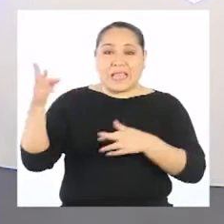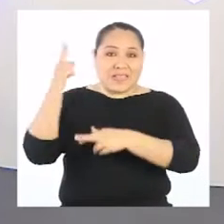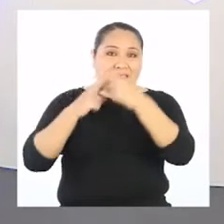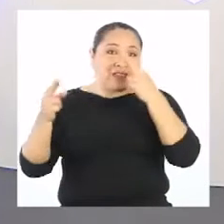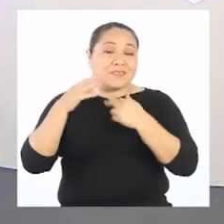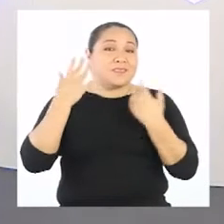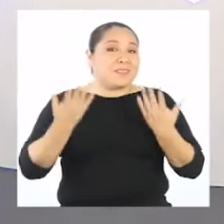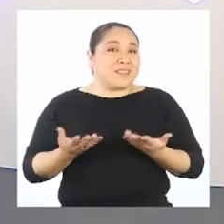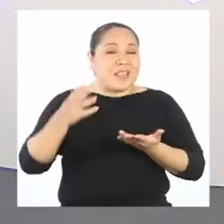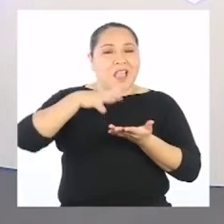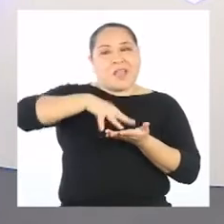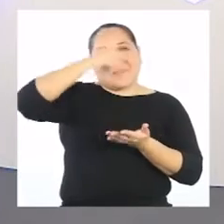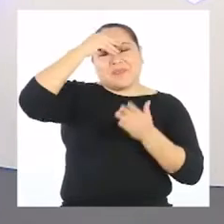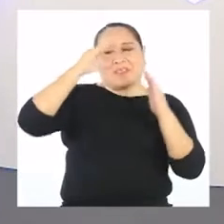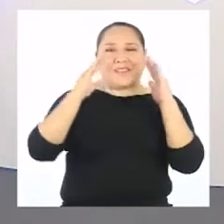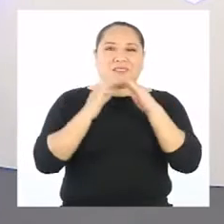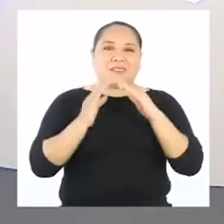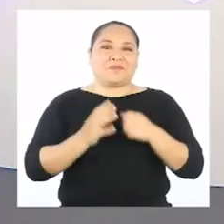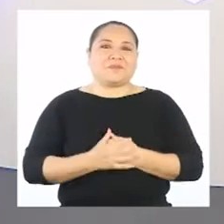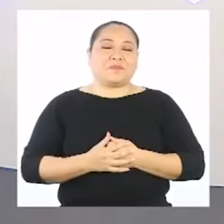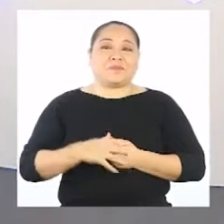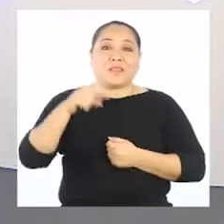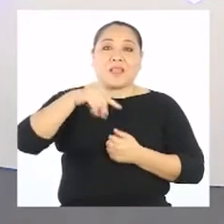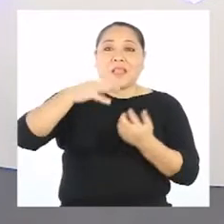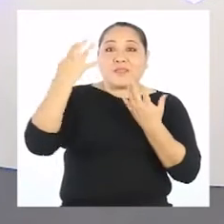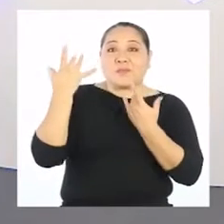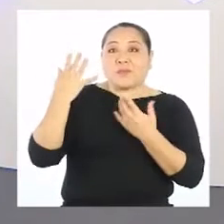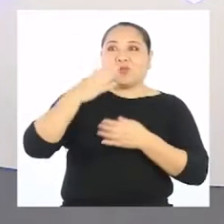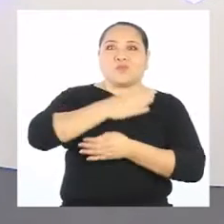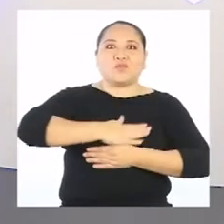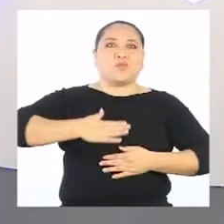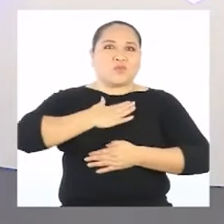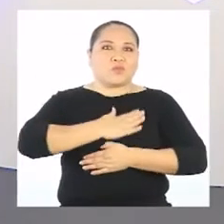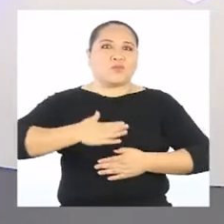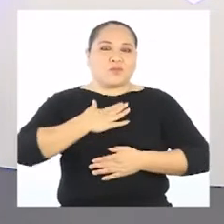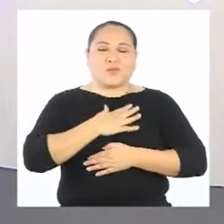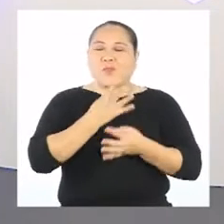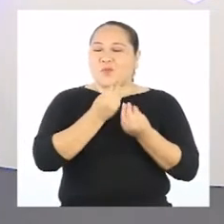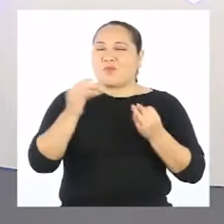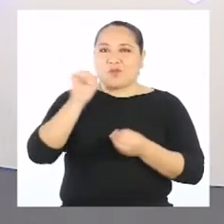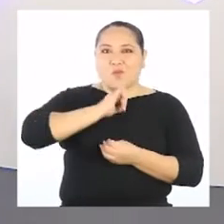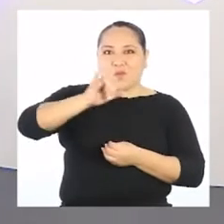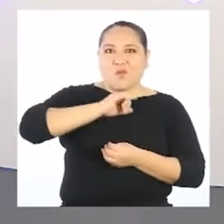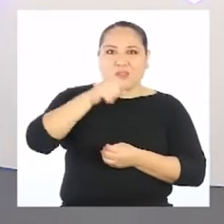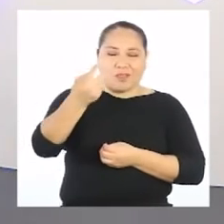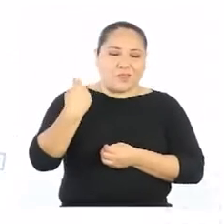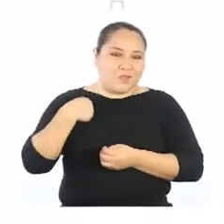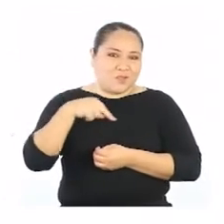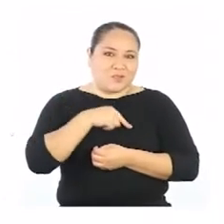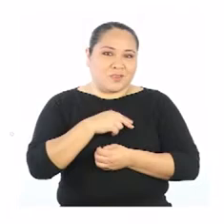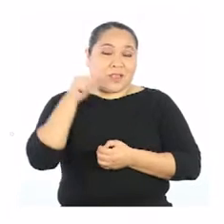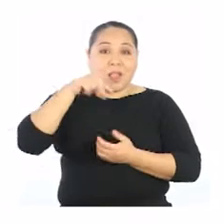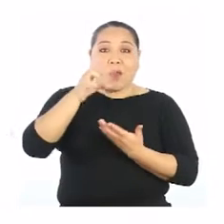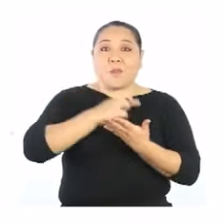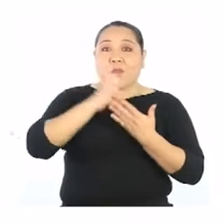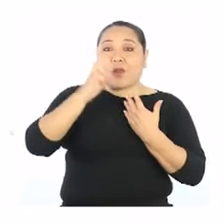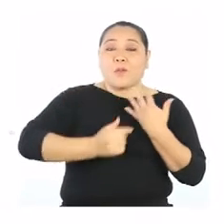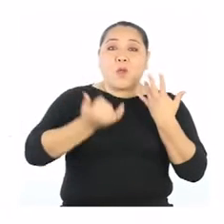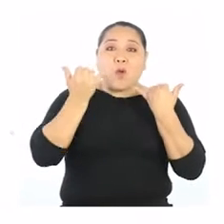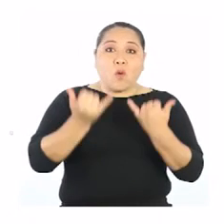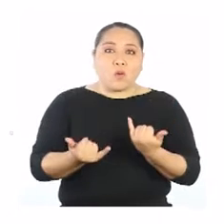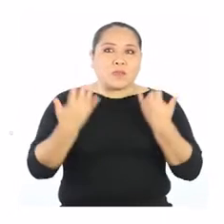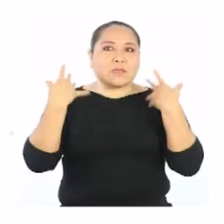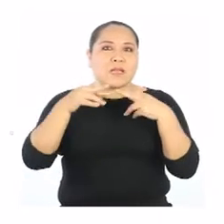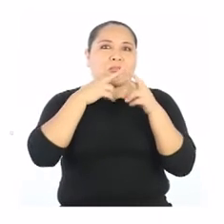Ya estamos de vuelta en Aprende en Casa. Esperamos que se estén divirtiendo tanto como nosotros. En el programa de